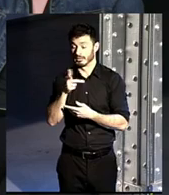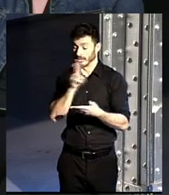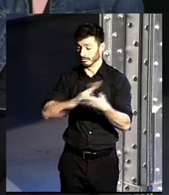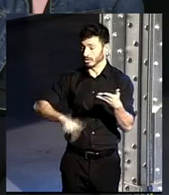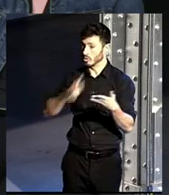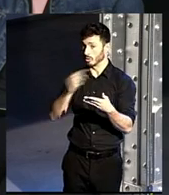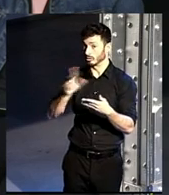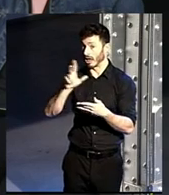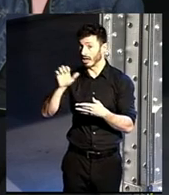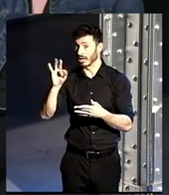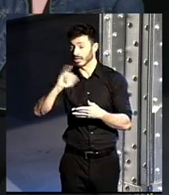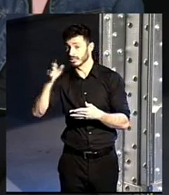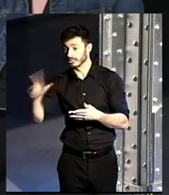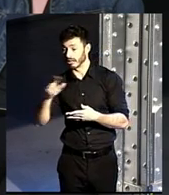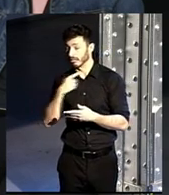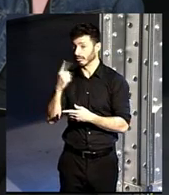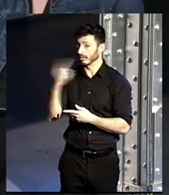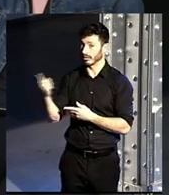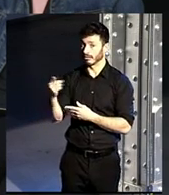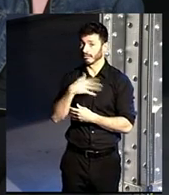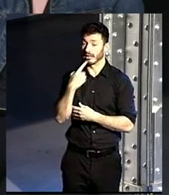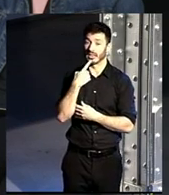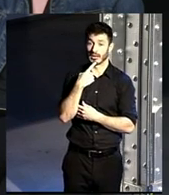gusta, quiere decir que no era él. En el año